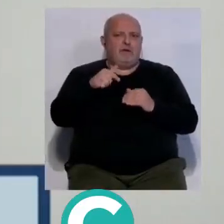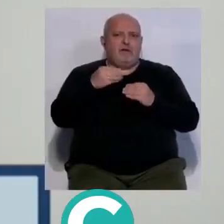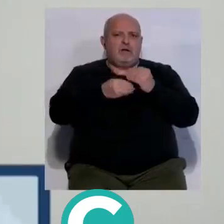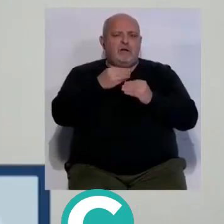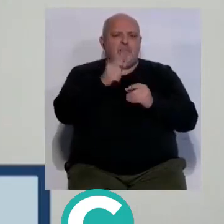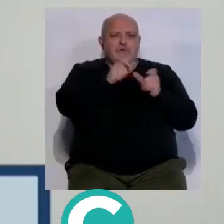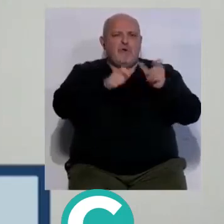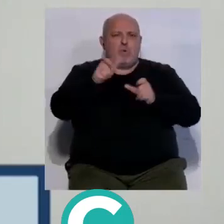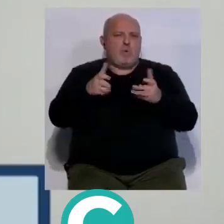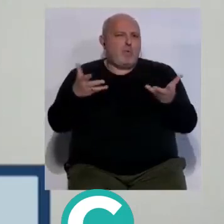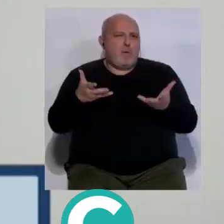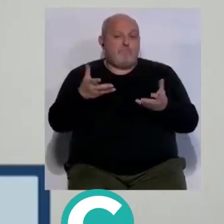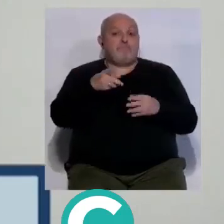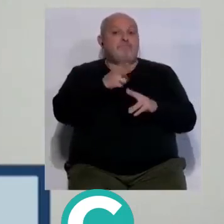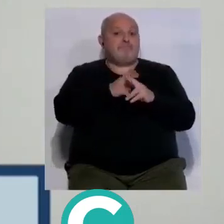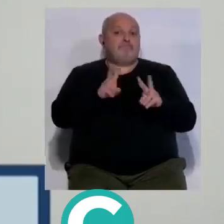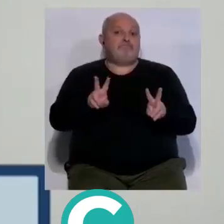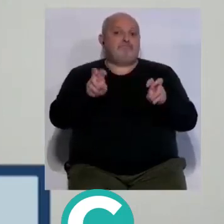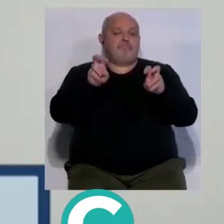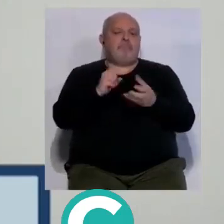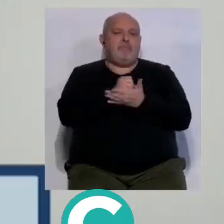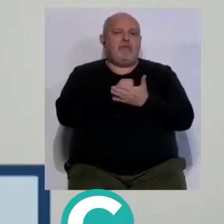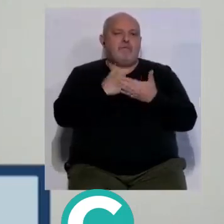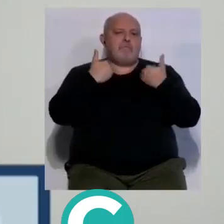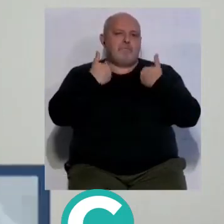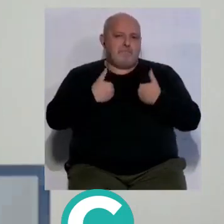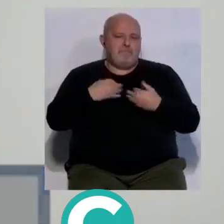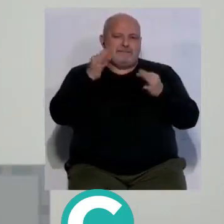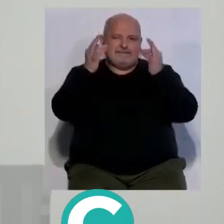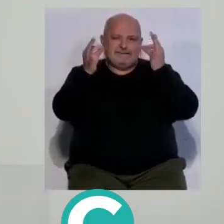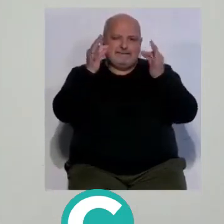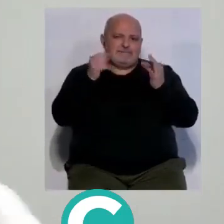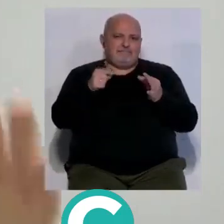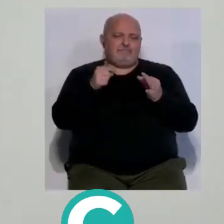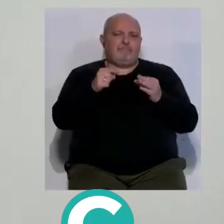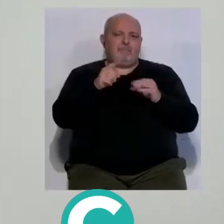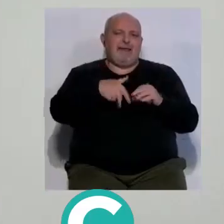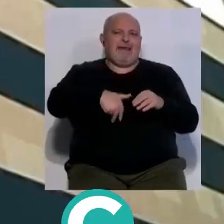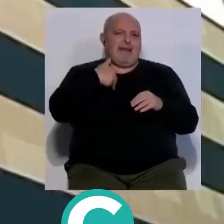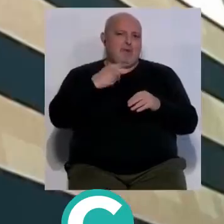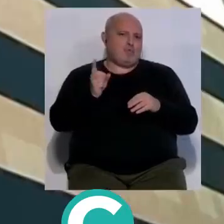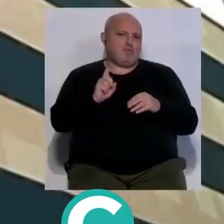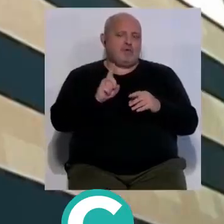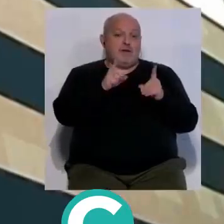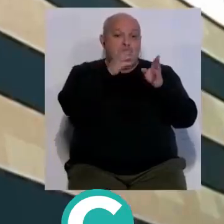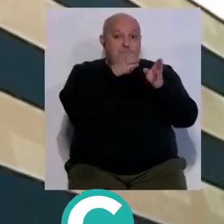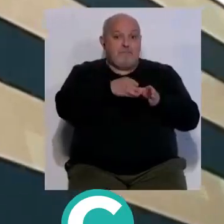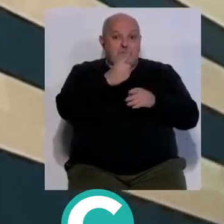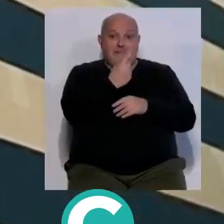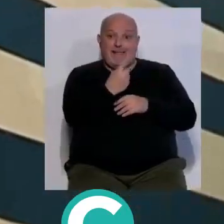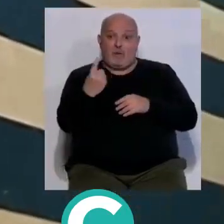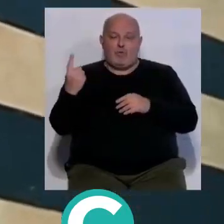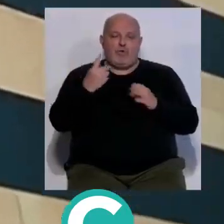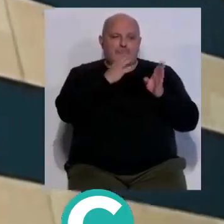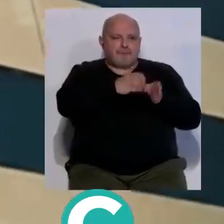ponerle a cada persona. De ahí viene lo de medicina personalizada y precisión, ¿no? En vez de ser algo genérico, sino que cada persona reciba